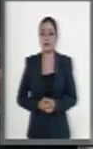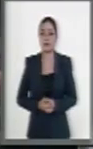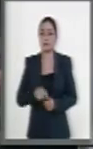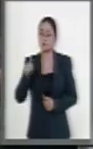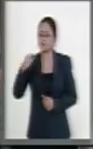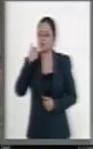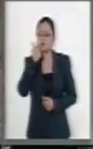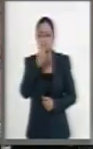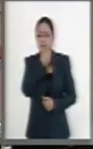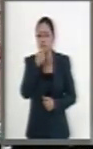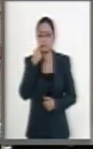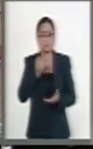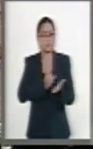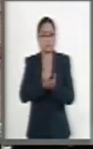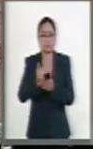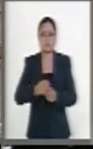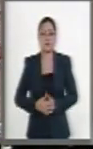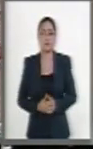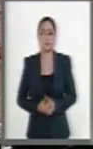Donde guste.